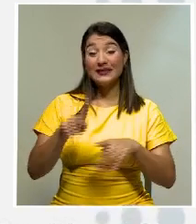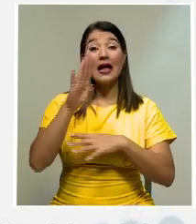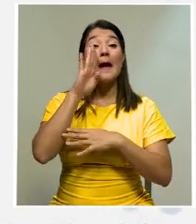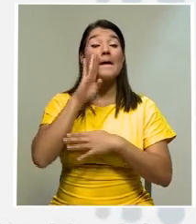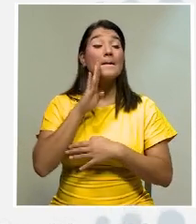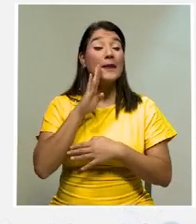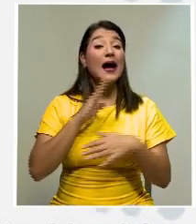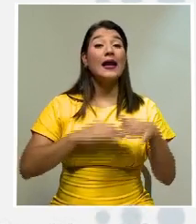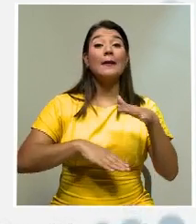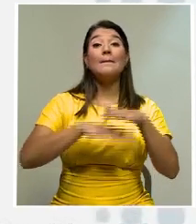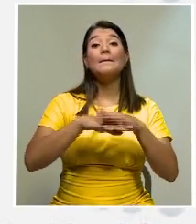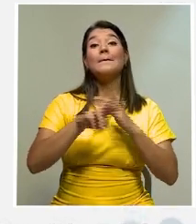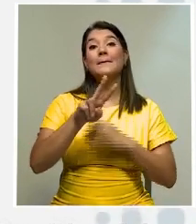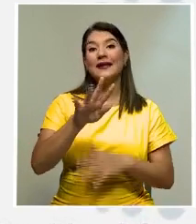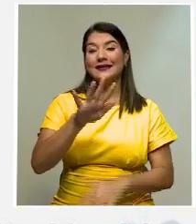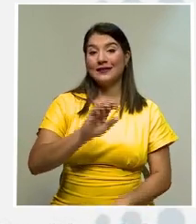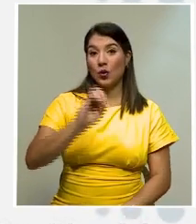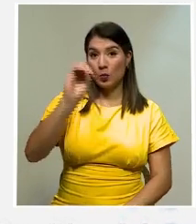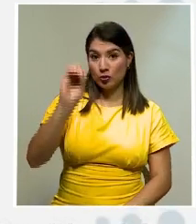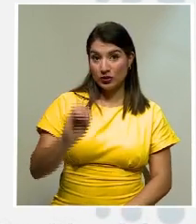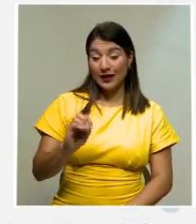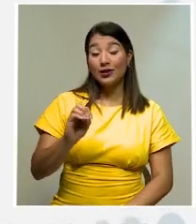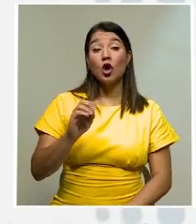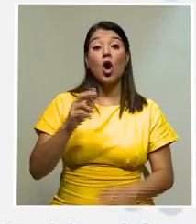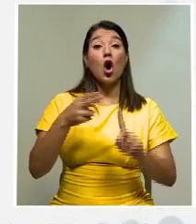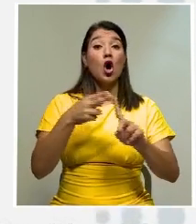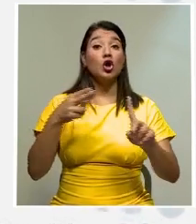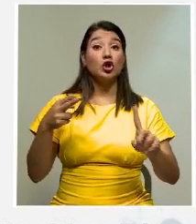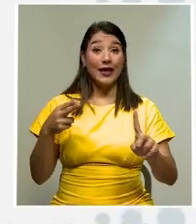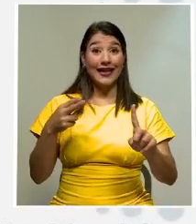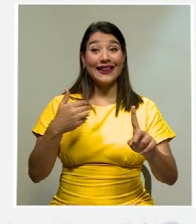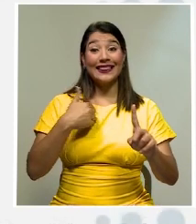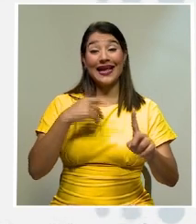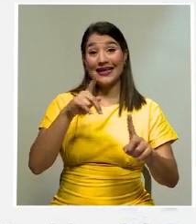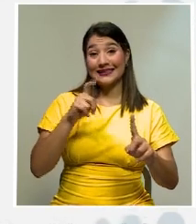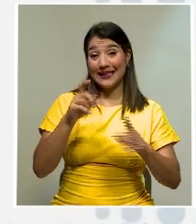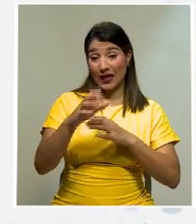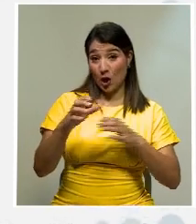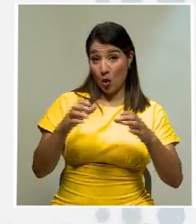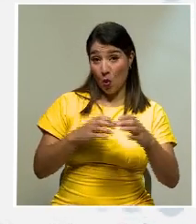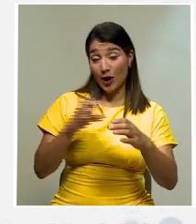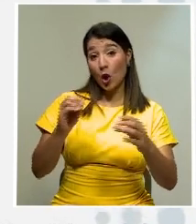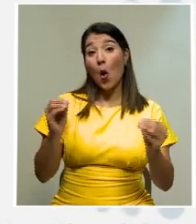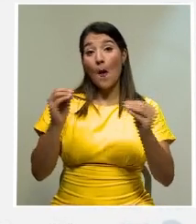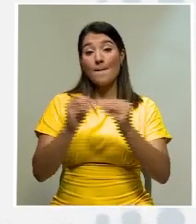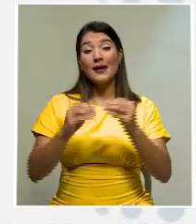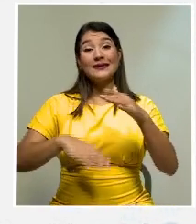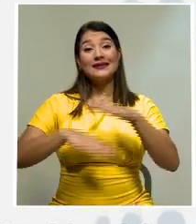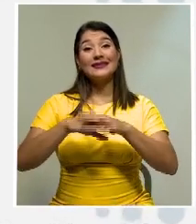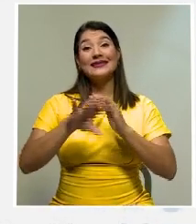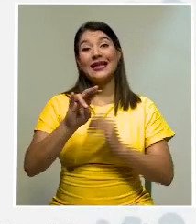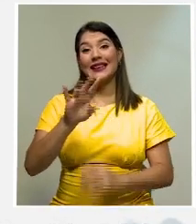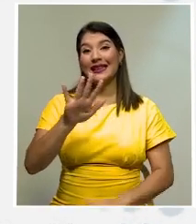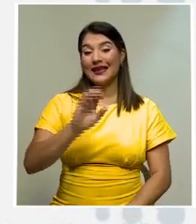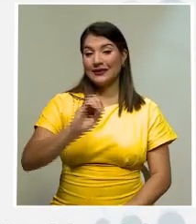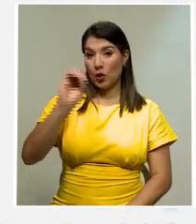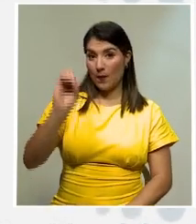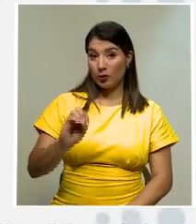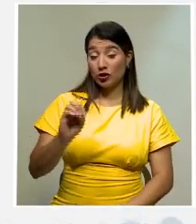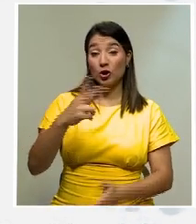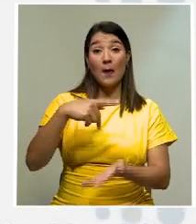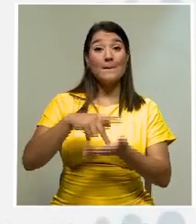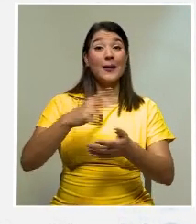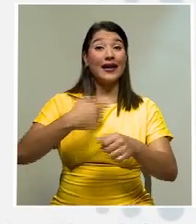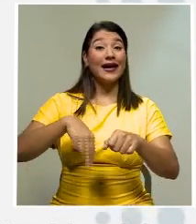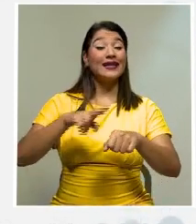al 25% de su aforo, hoteles de más de 100 habitaciones al 75% y parques